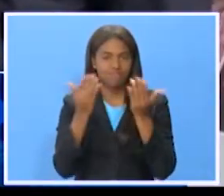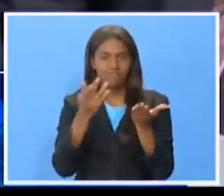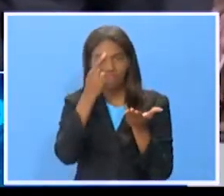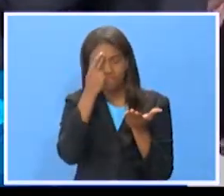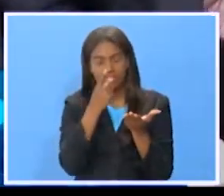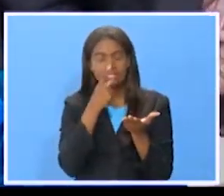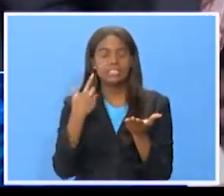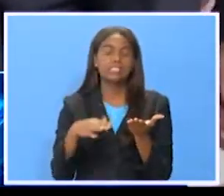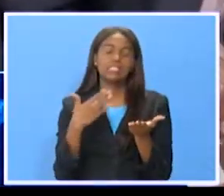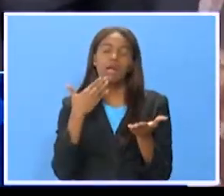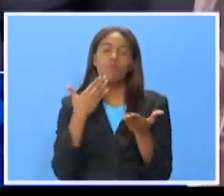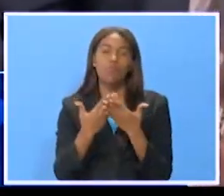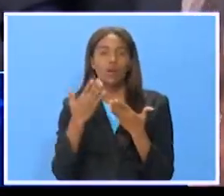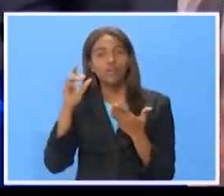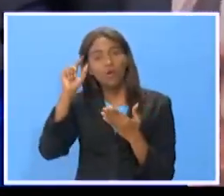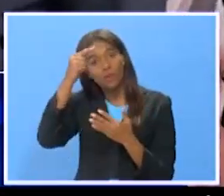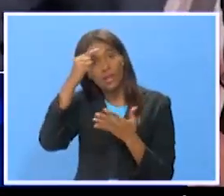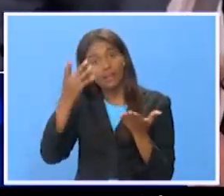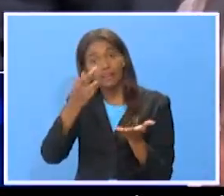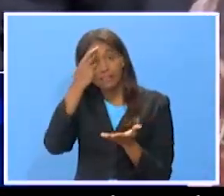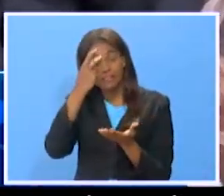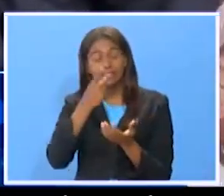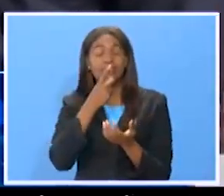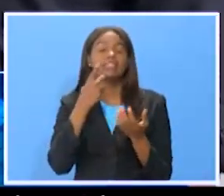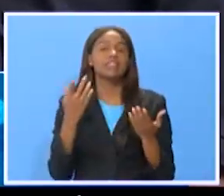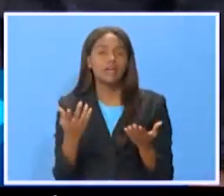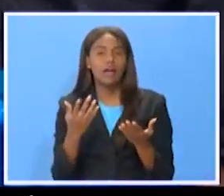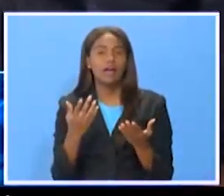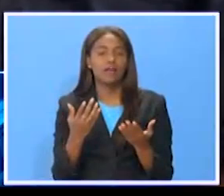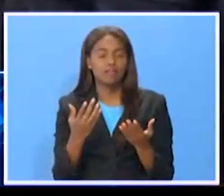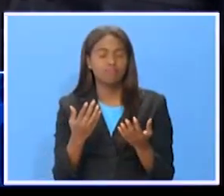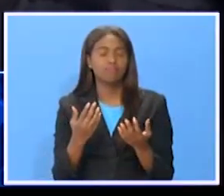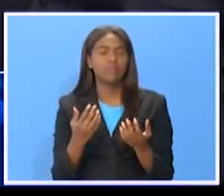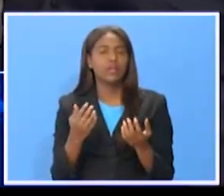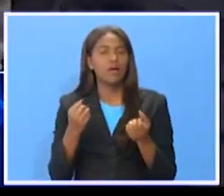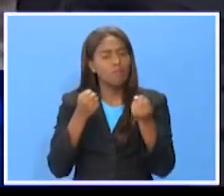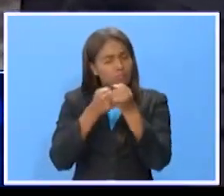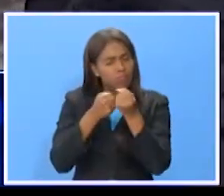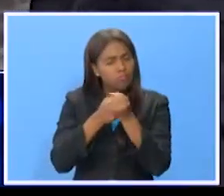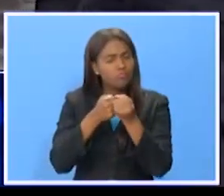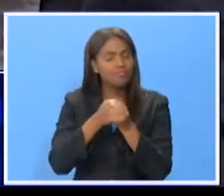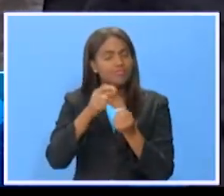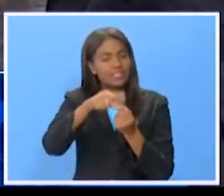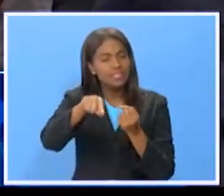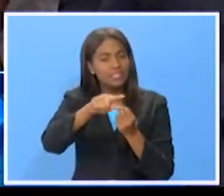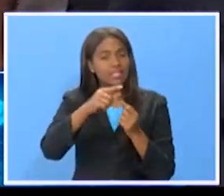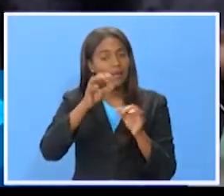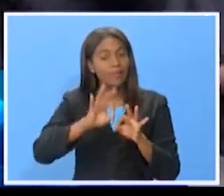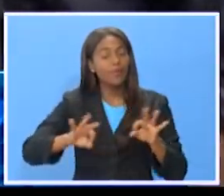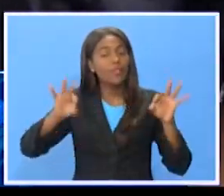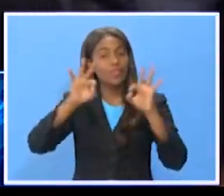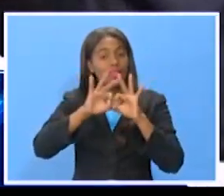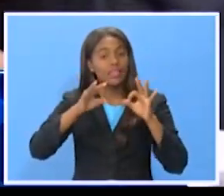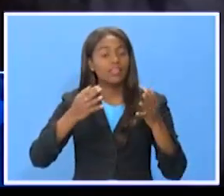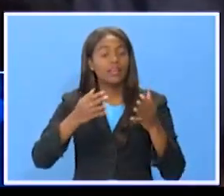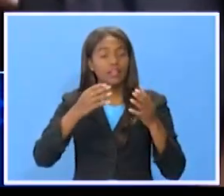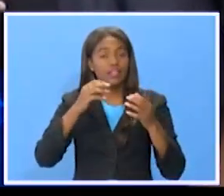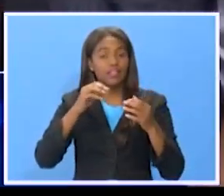Dominicana, y qué bueno que el gobierno dominicano, en buen dominicano, le meta la mano a esta importante